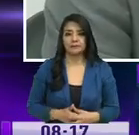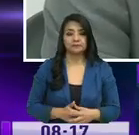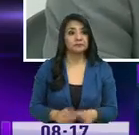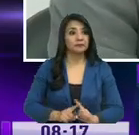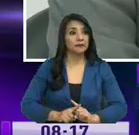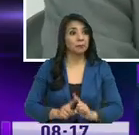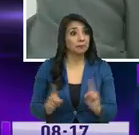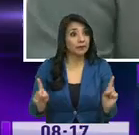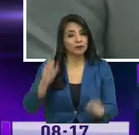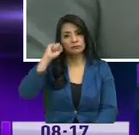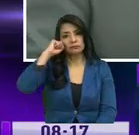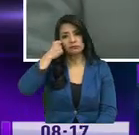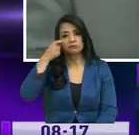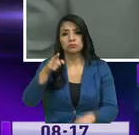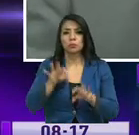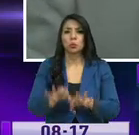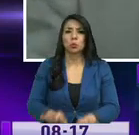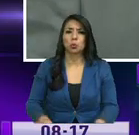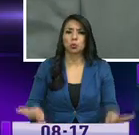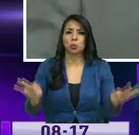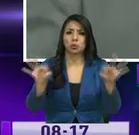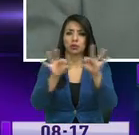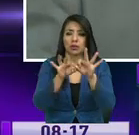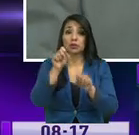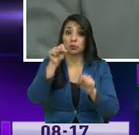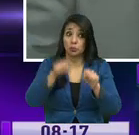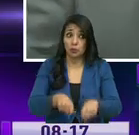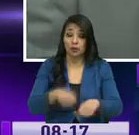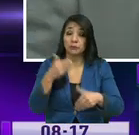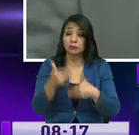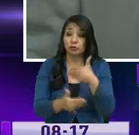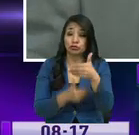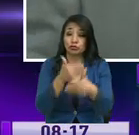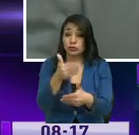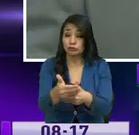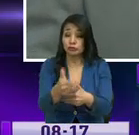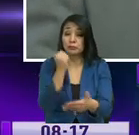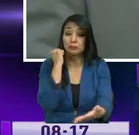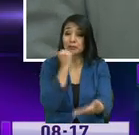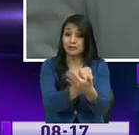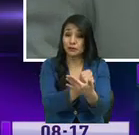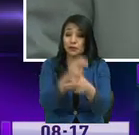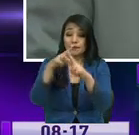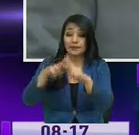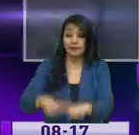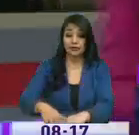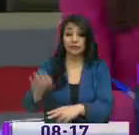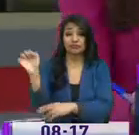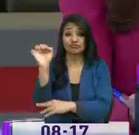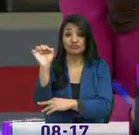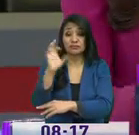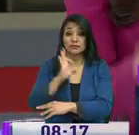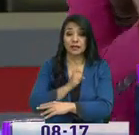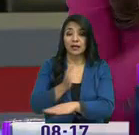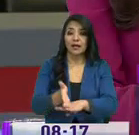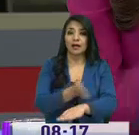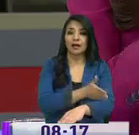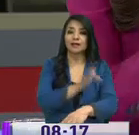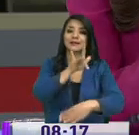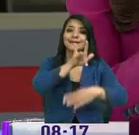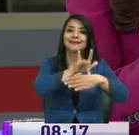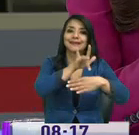Pero también recuerde que es importantísimo que para que usted haga este proceso de matriculación tiene que agendar previamente una cita. Ese